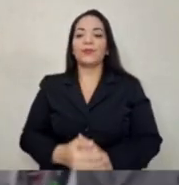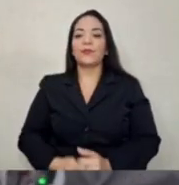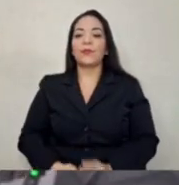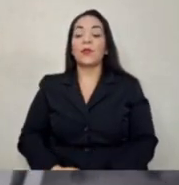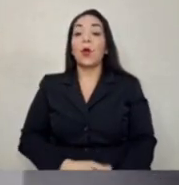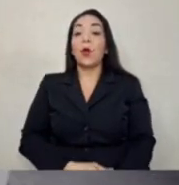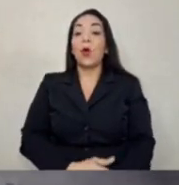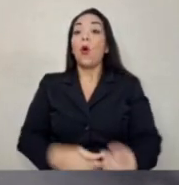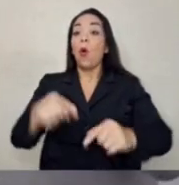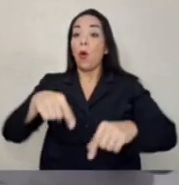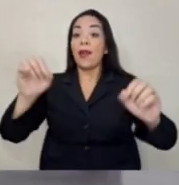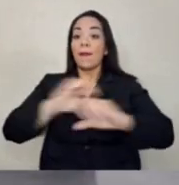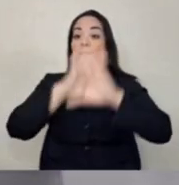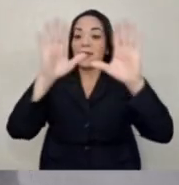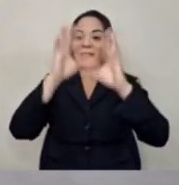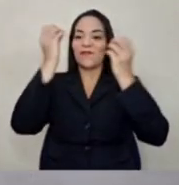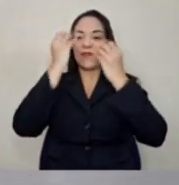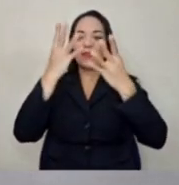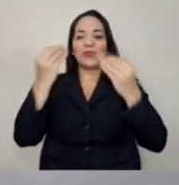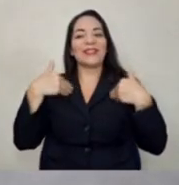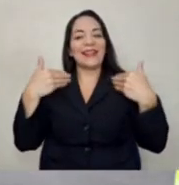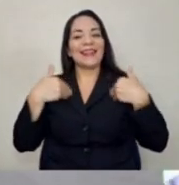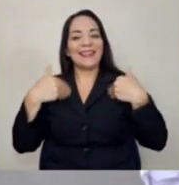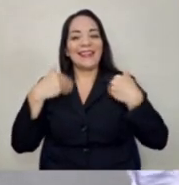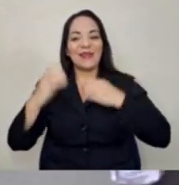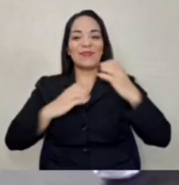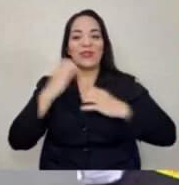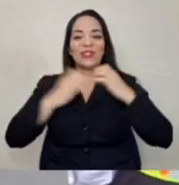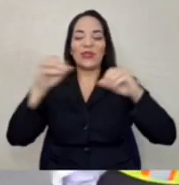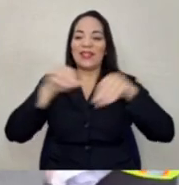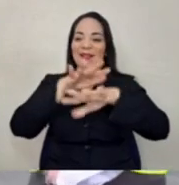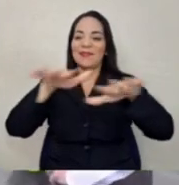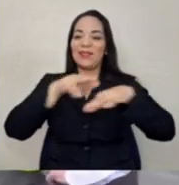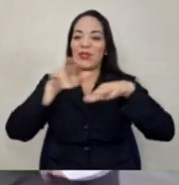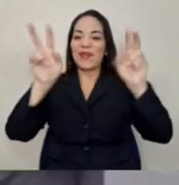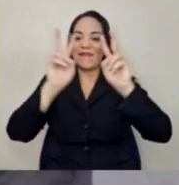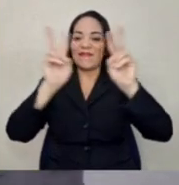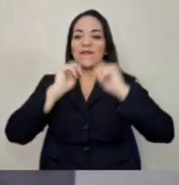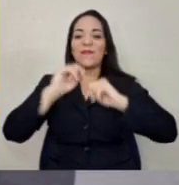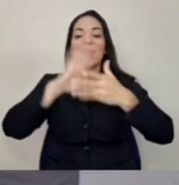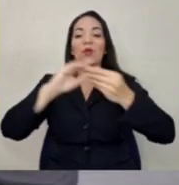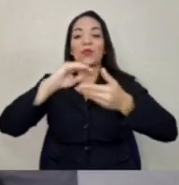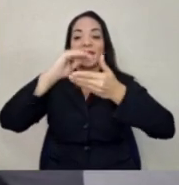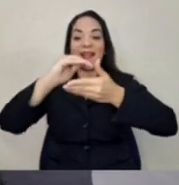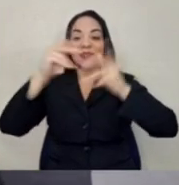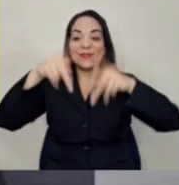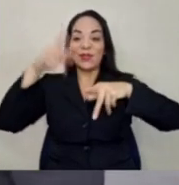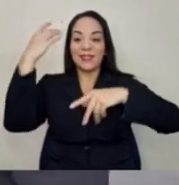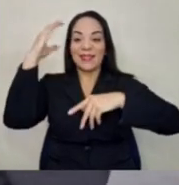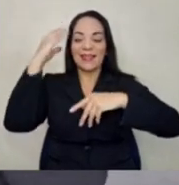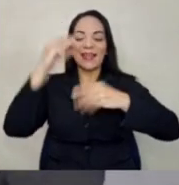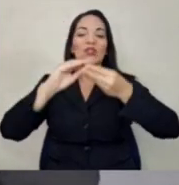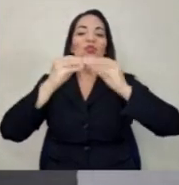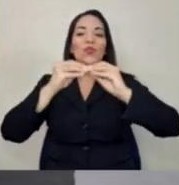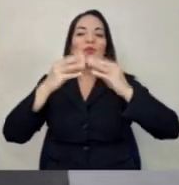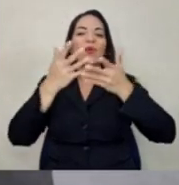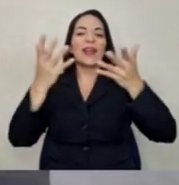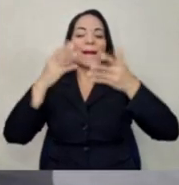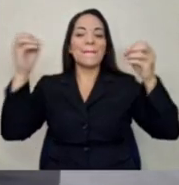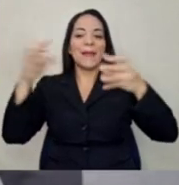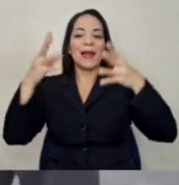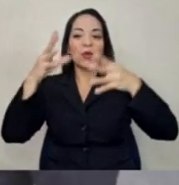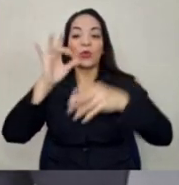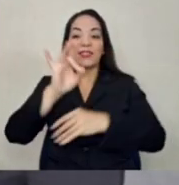mañana anunciamos con mucha alegría, con mucha emoción, esta transmisión en vivo para contarle a los cartagineses el número mágico. Fue